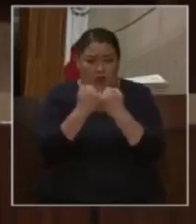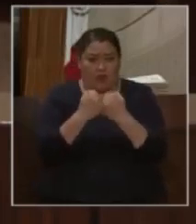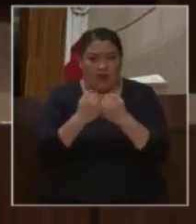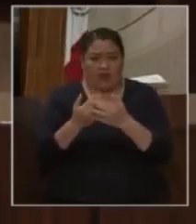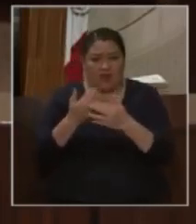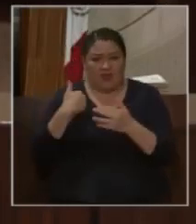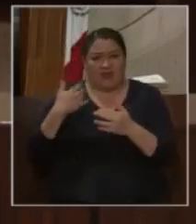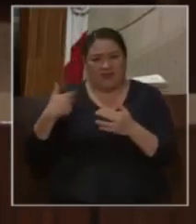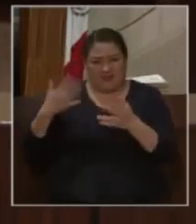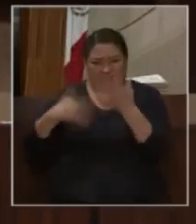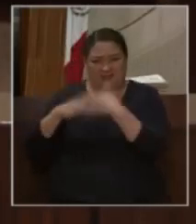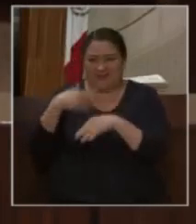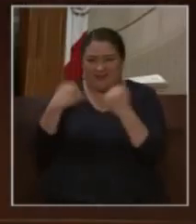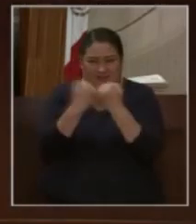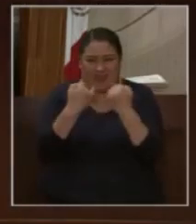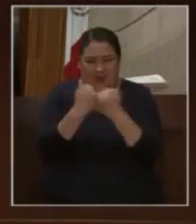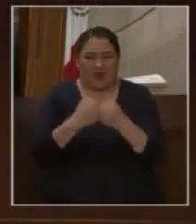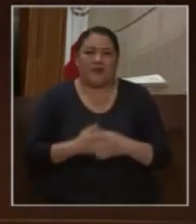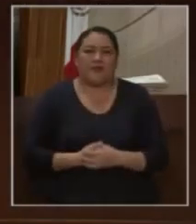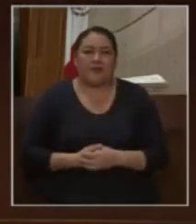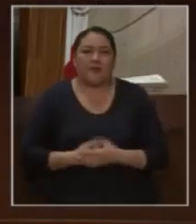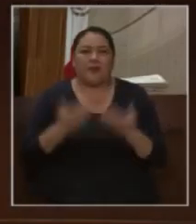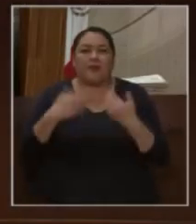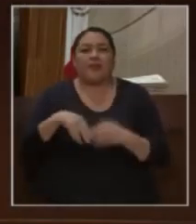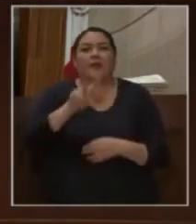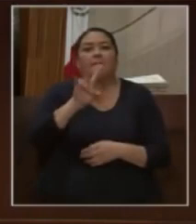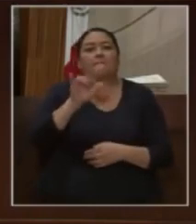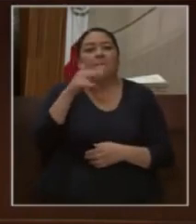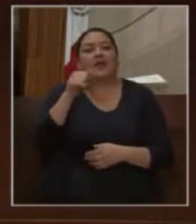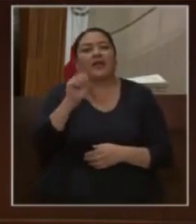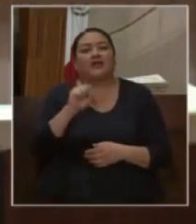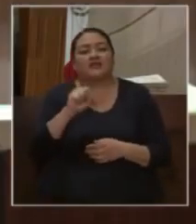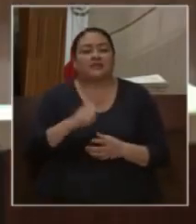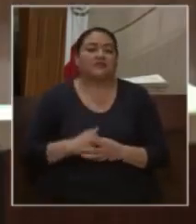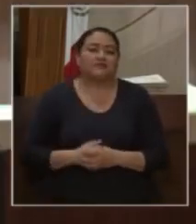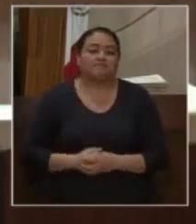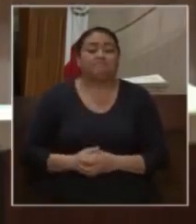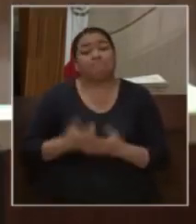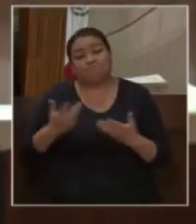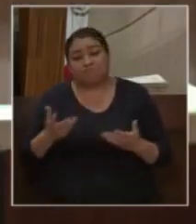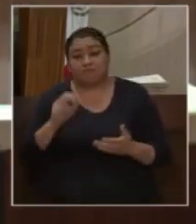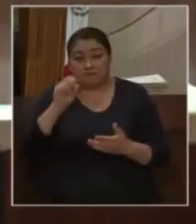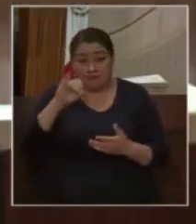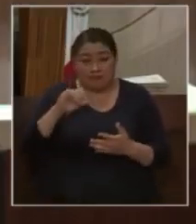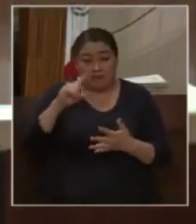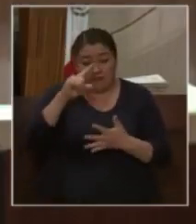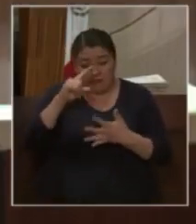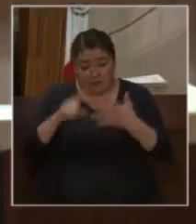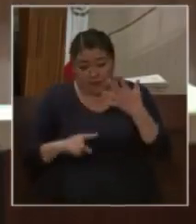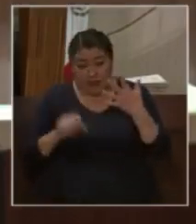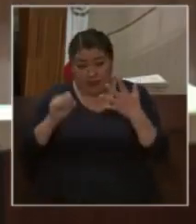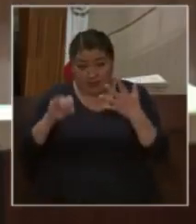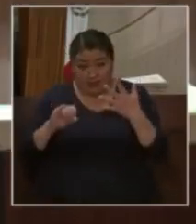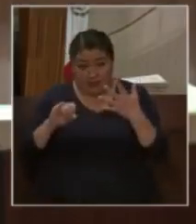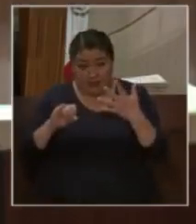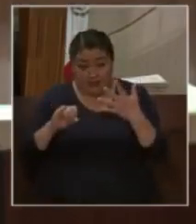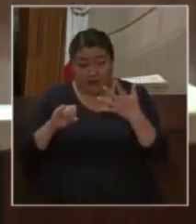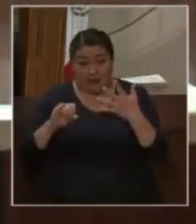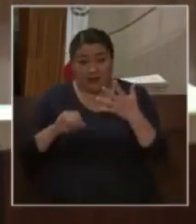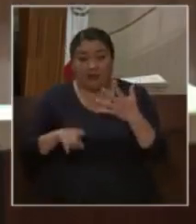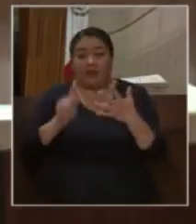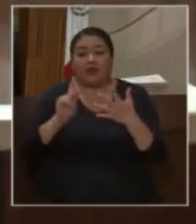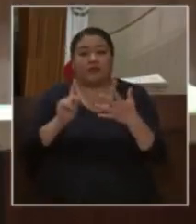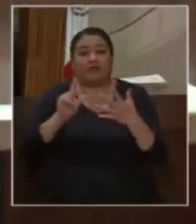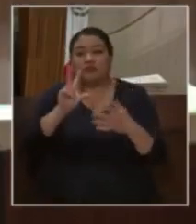por quienes votan en el mismo sentido. Magistrado José Luis Vargas Valdés. Sí, a favor de todos los proyectos y